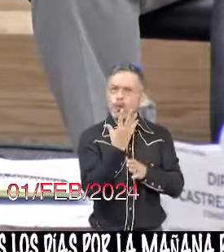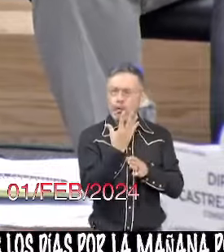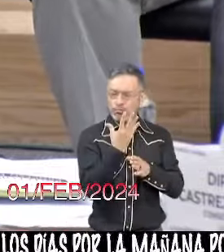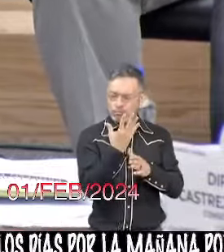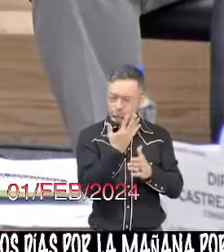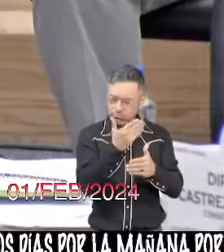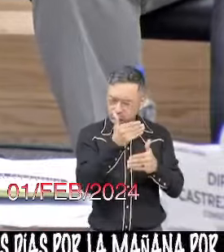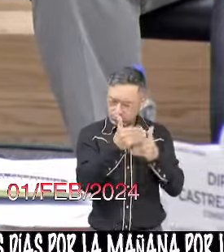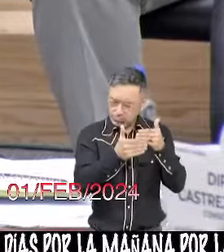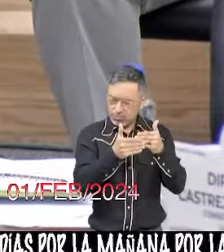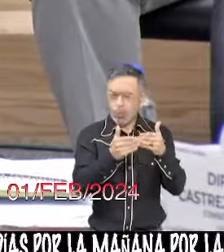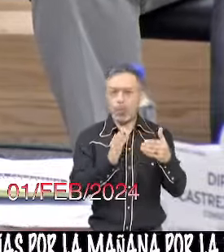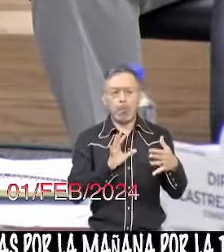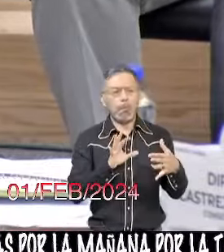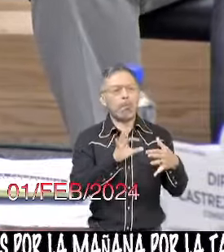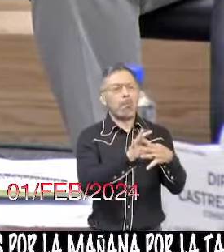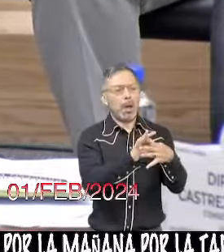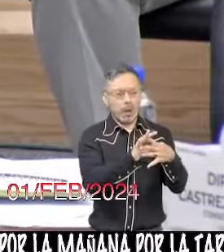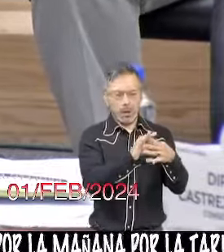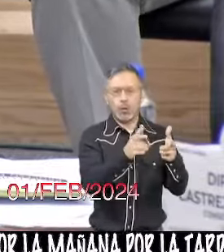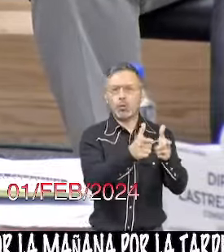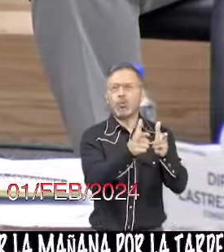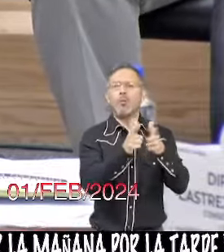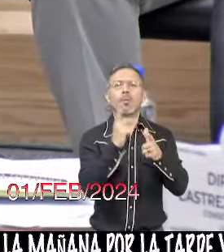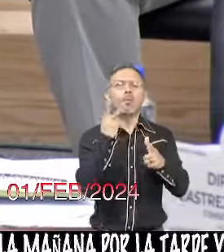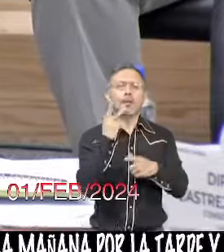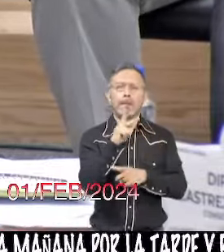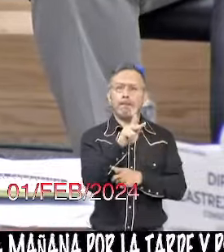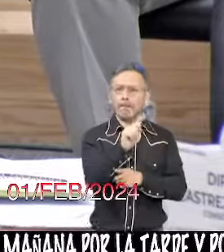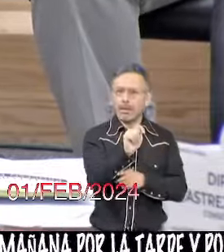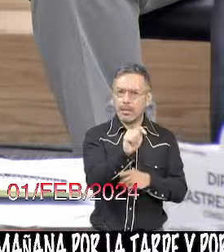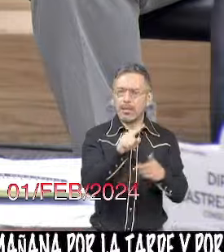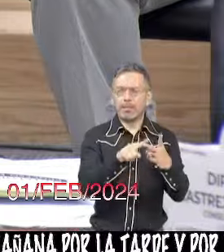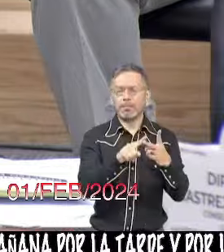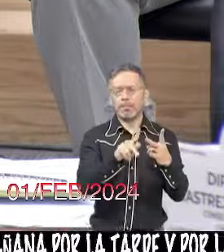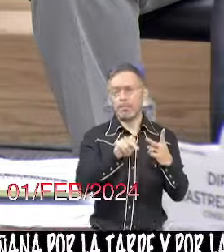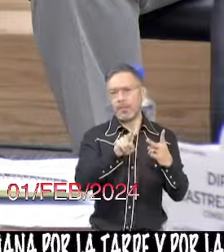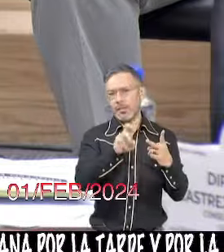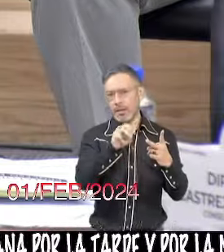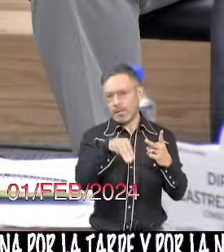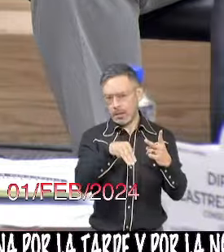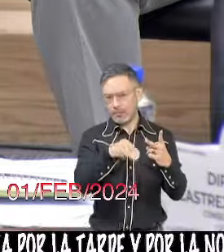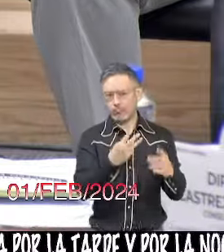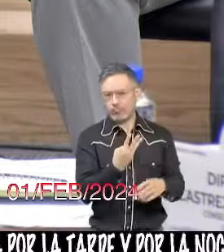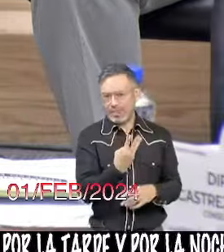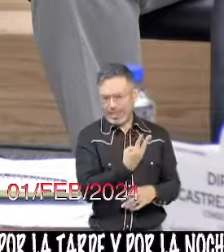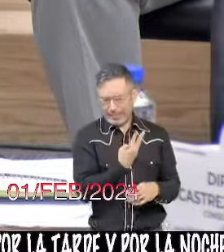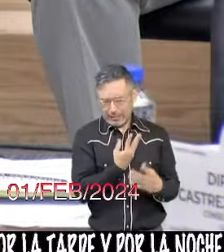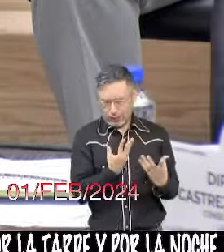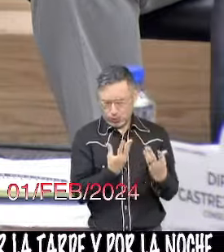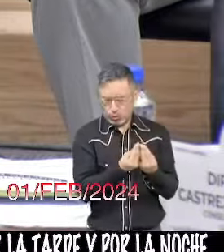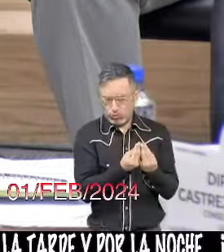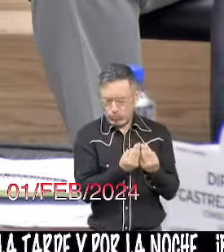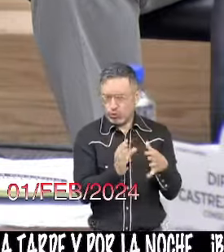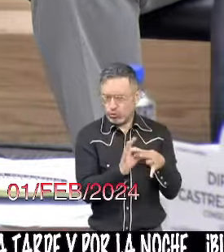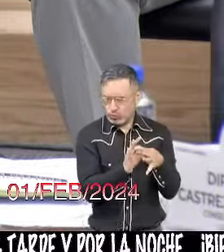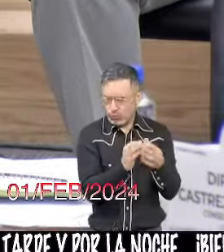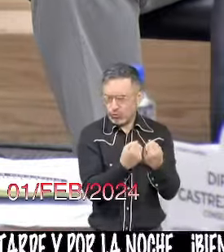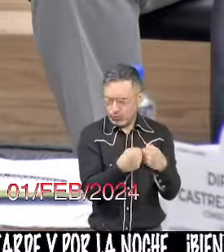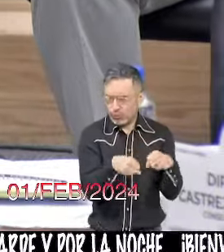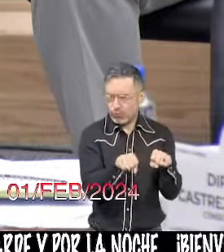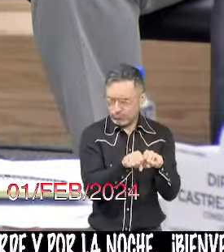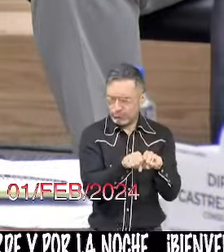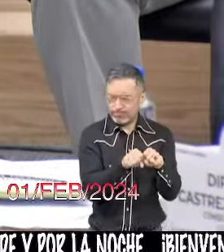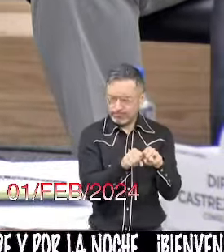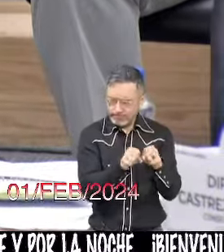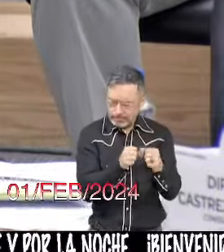Partido del Trabajo y del Partido Verde Ecologista, pues está enfocado en la lucha